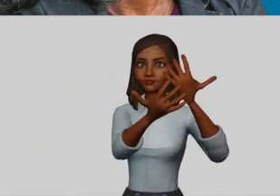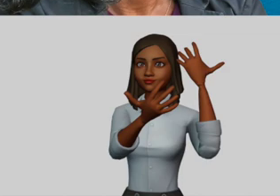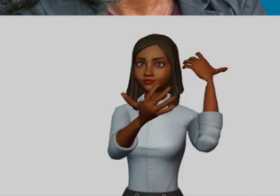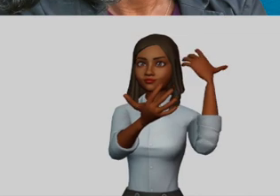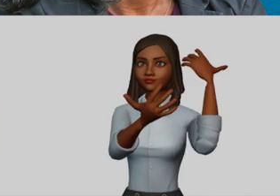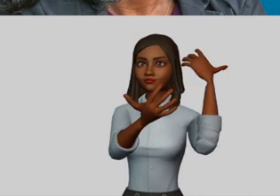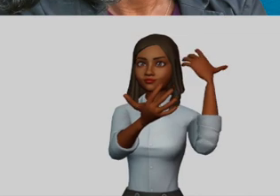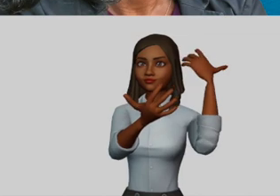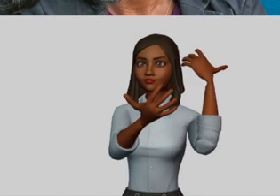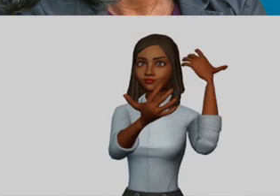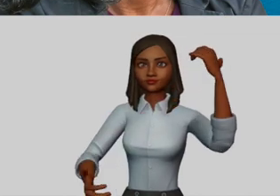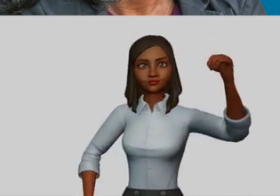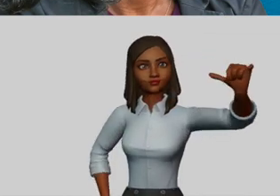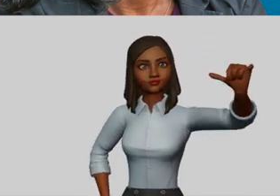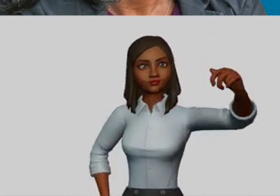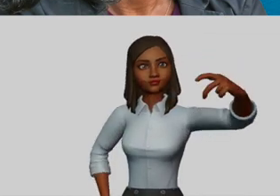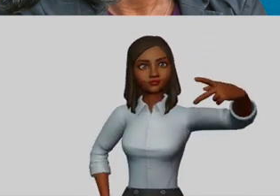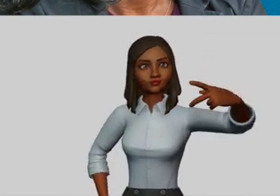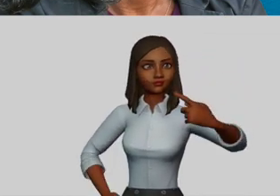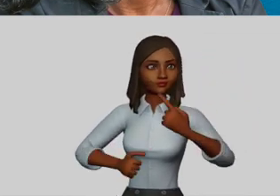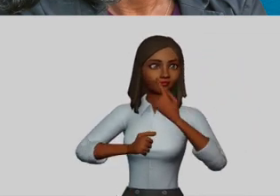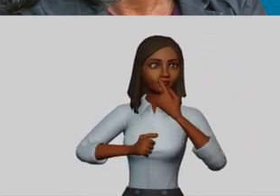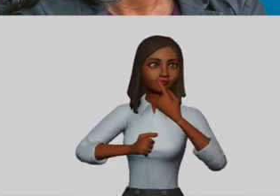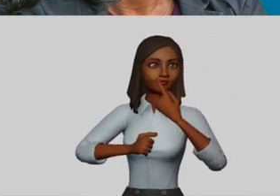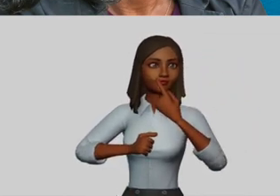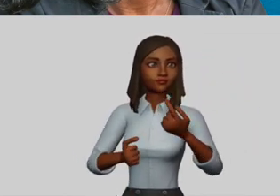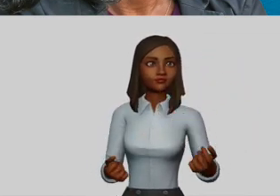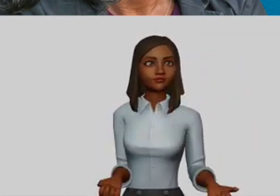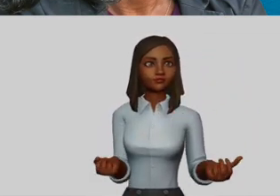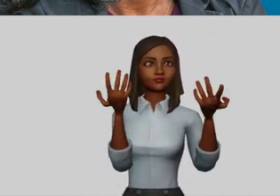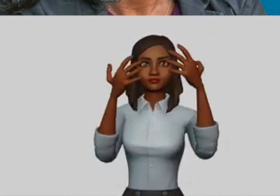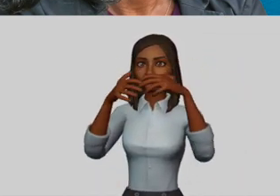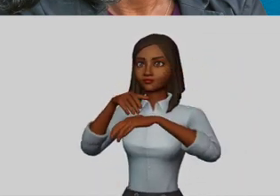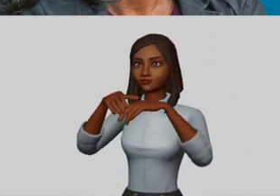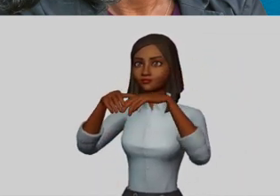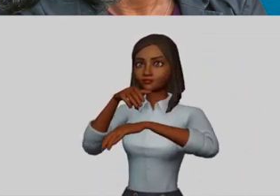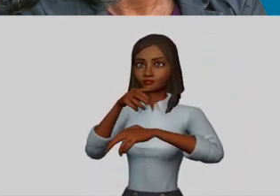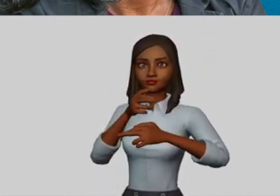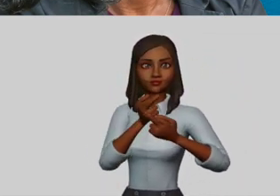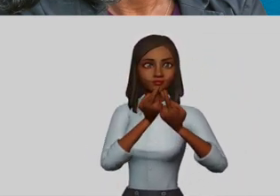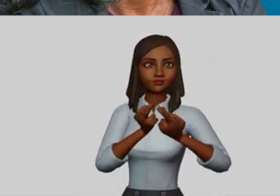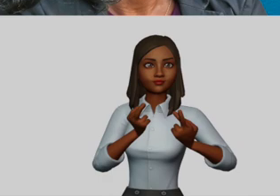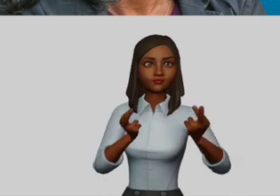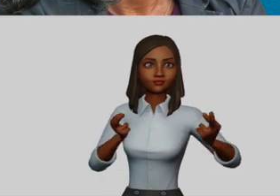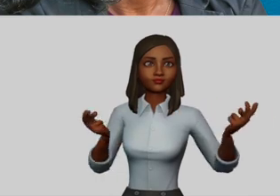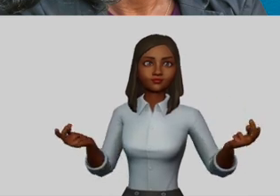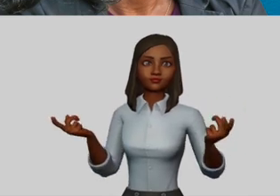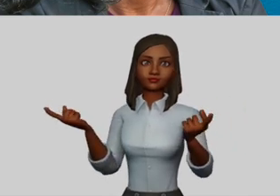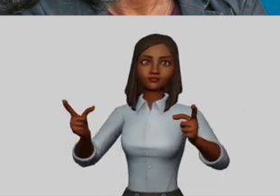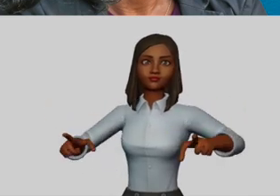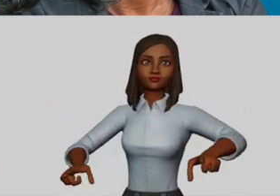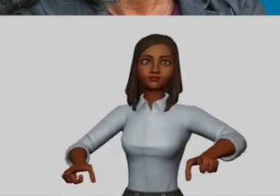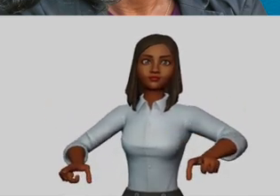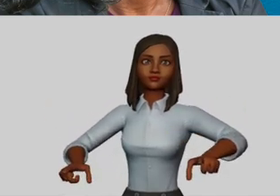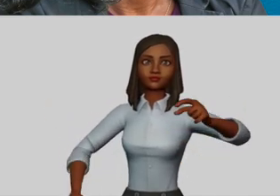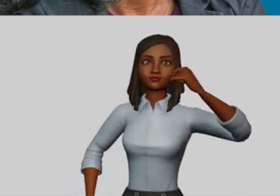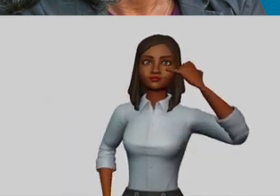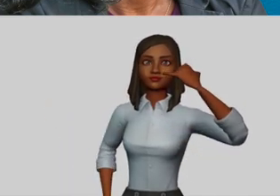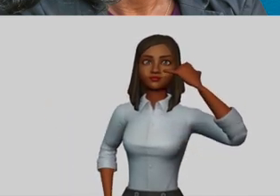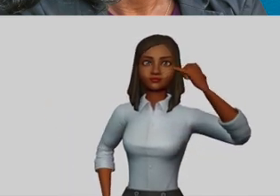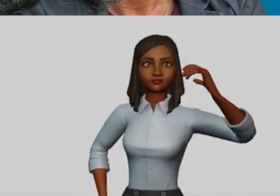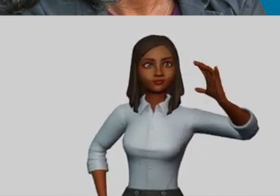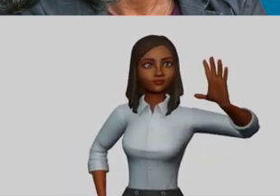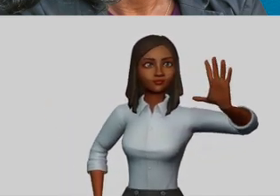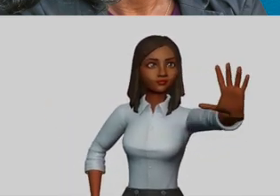interactivo, yo le vendo mi modelo a Duolingo, Duolingo le enseña a la gente. Claro. Pero no me voy a sentar aquí